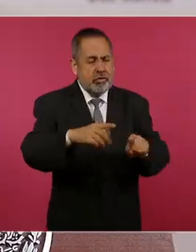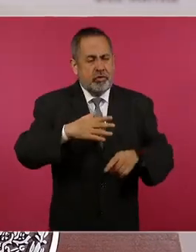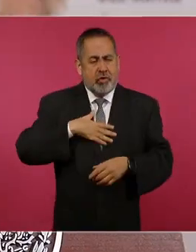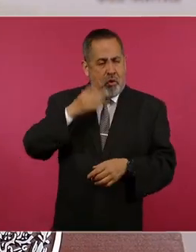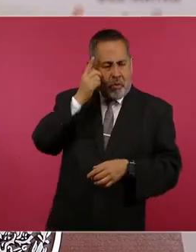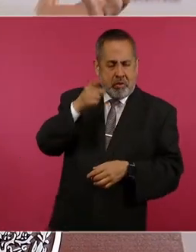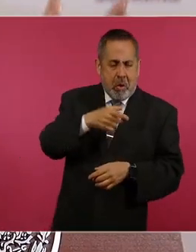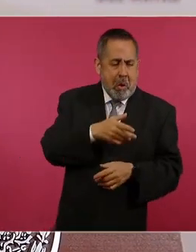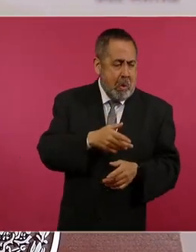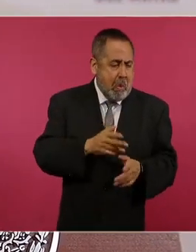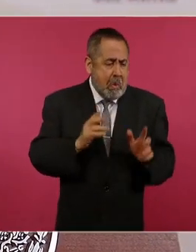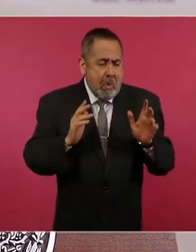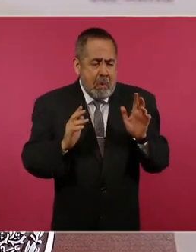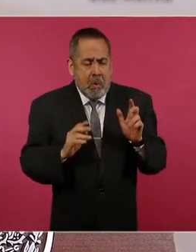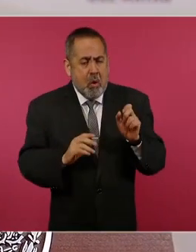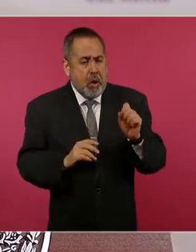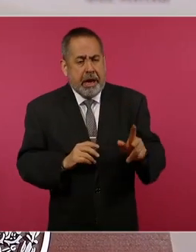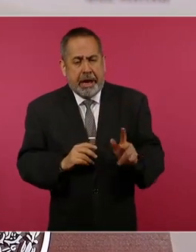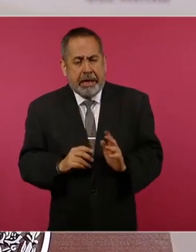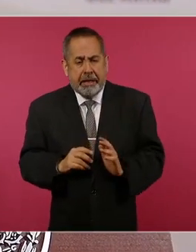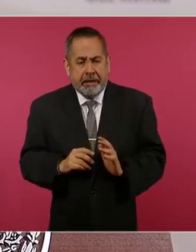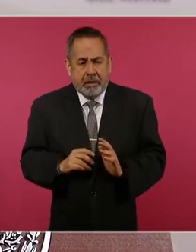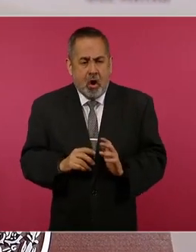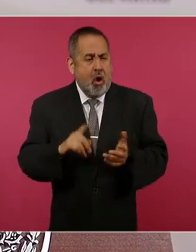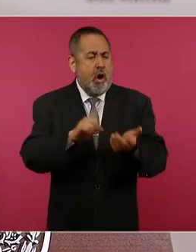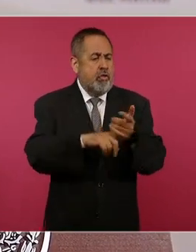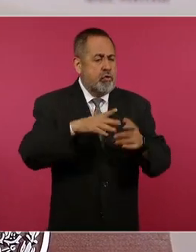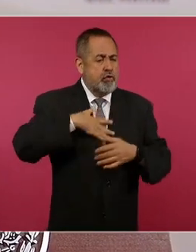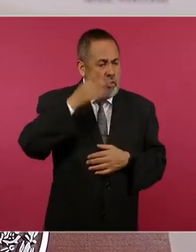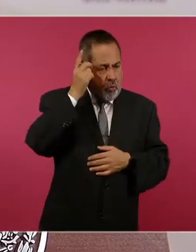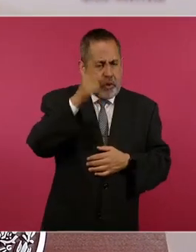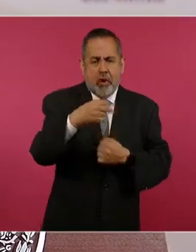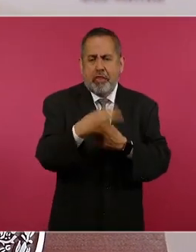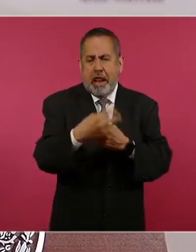televisoras.